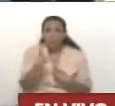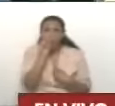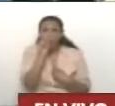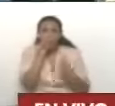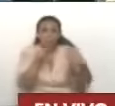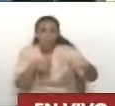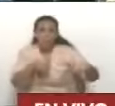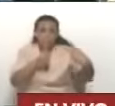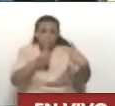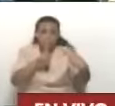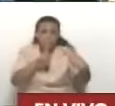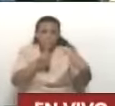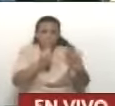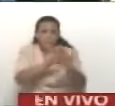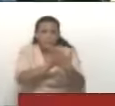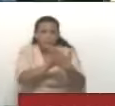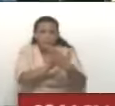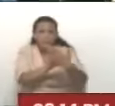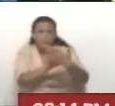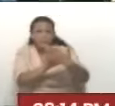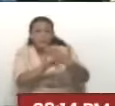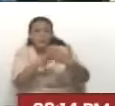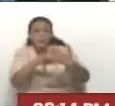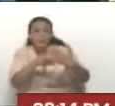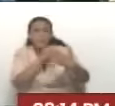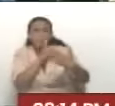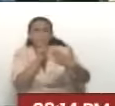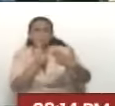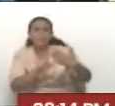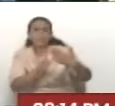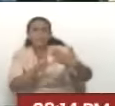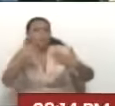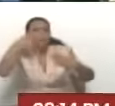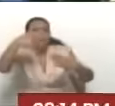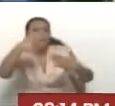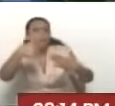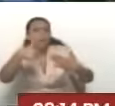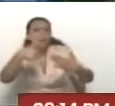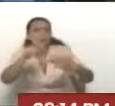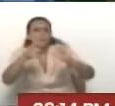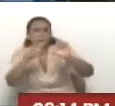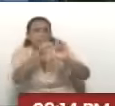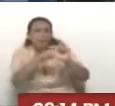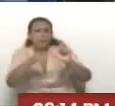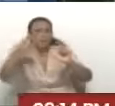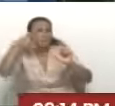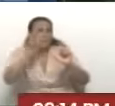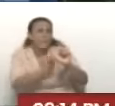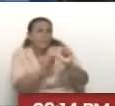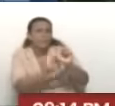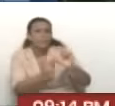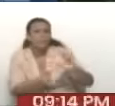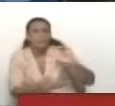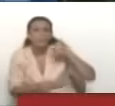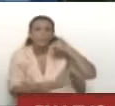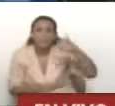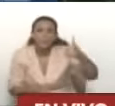en El Chispero. ¿Dónde se llama aquí, no? ¿Dónde está el telefonito? Vamos a ver.